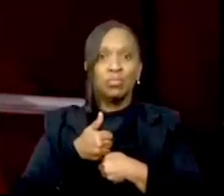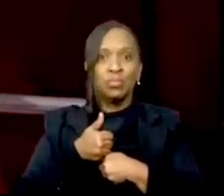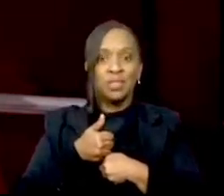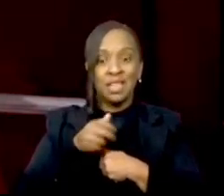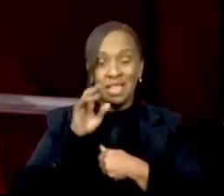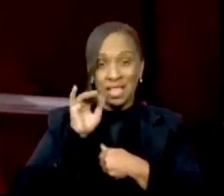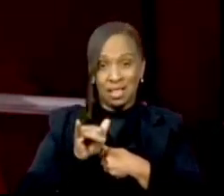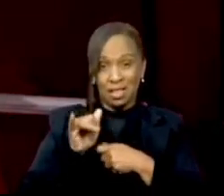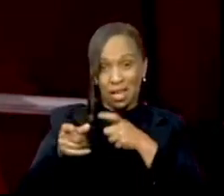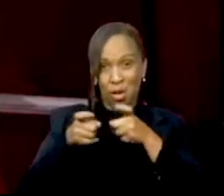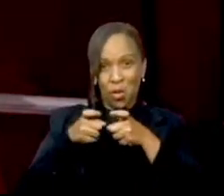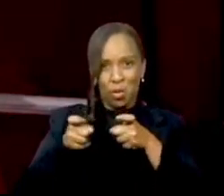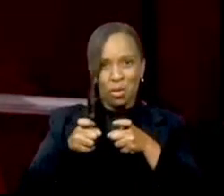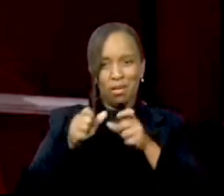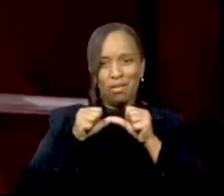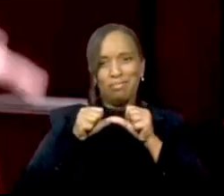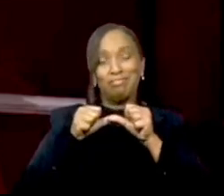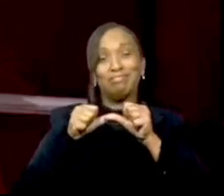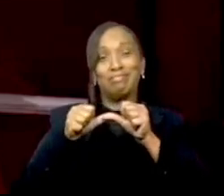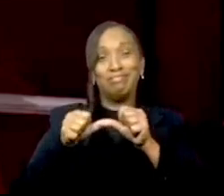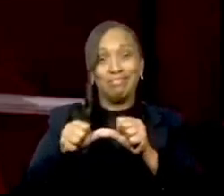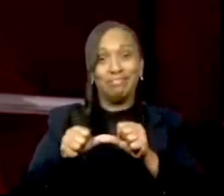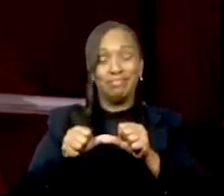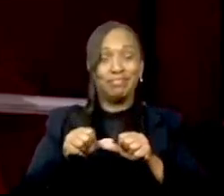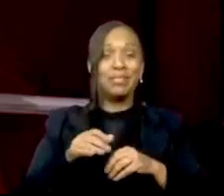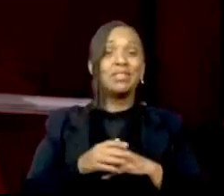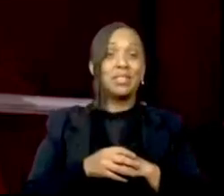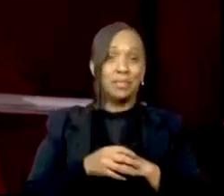poder aún teniendo